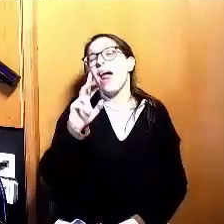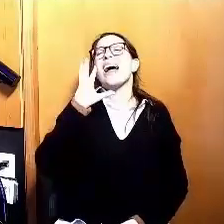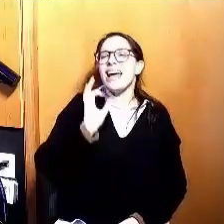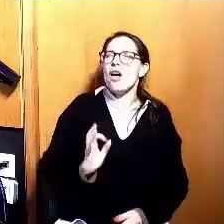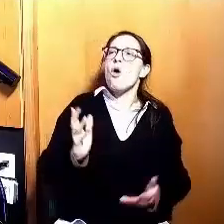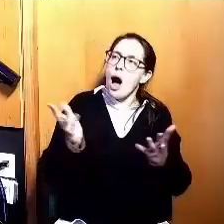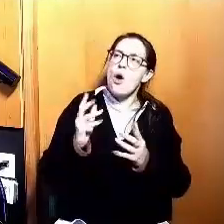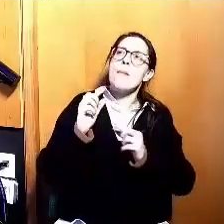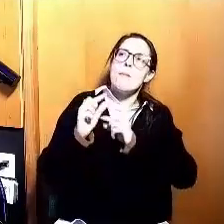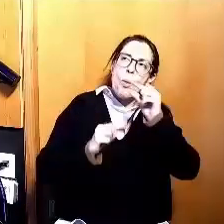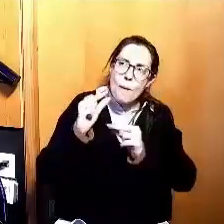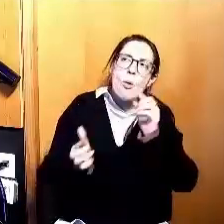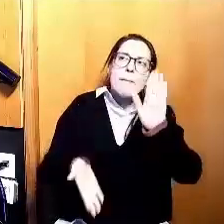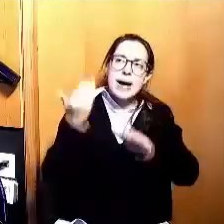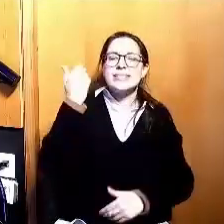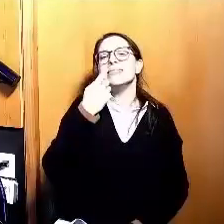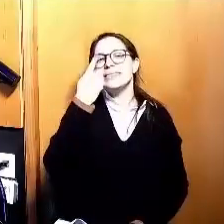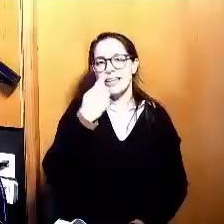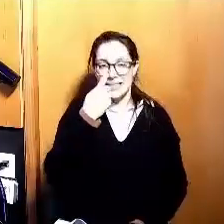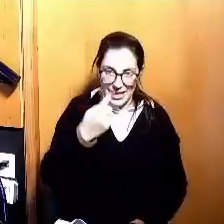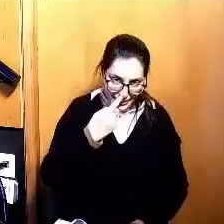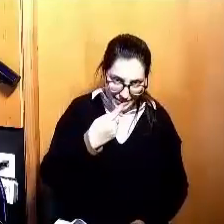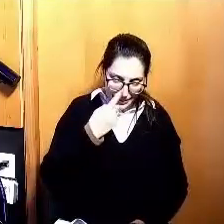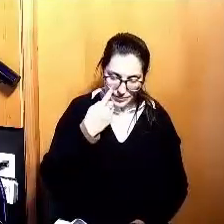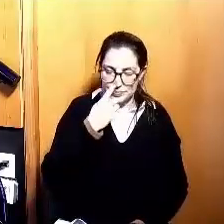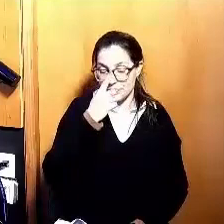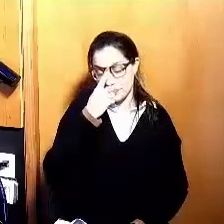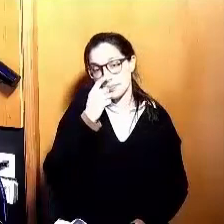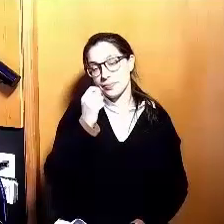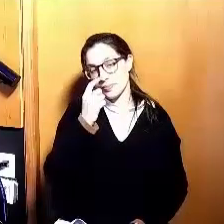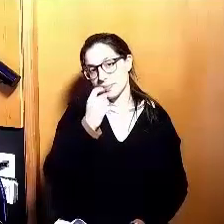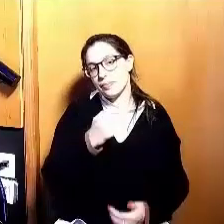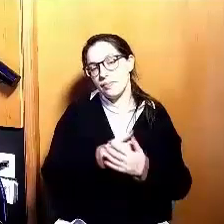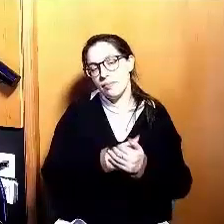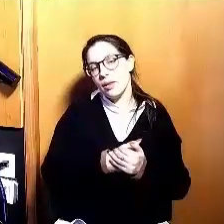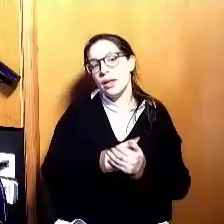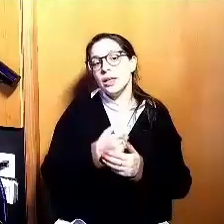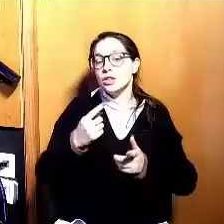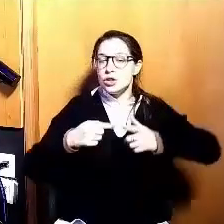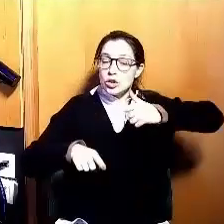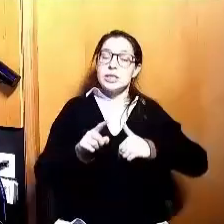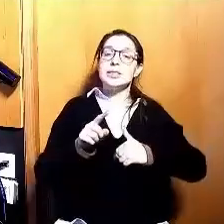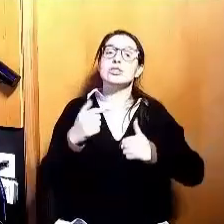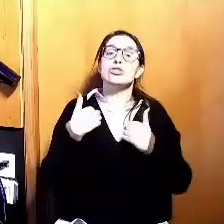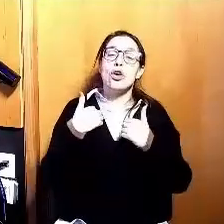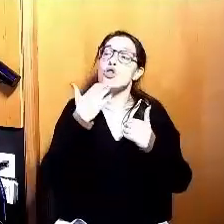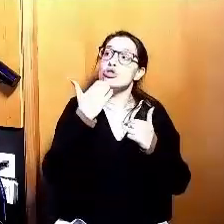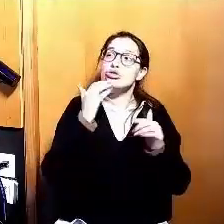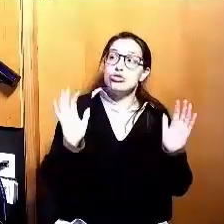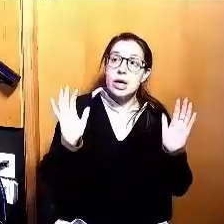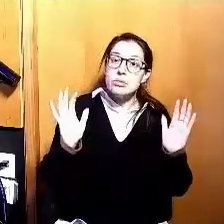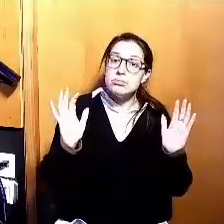vez un poco más de la atracción que esta agenda en algunos momentos derrapa, ¿no? Entonces, no sé